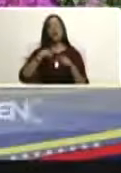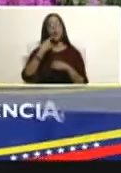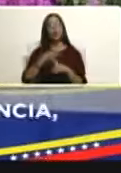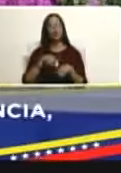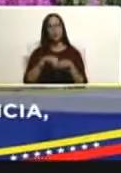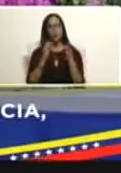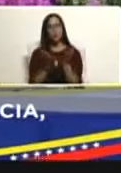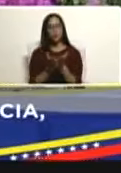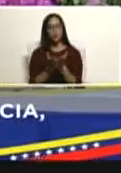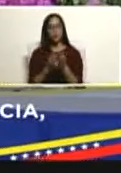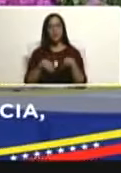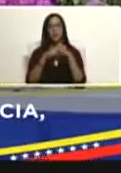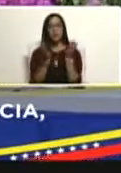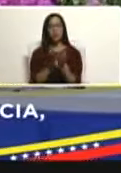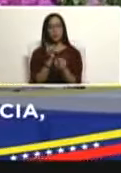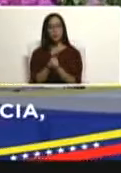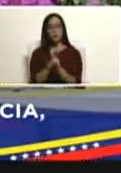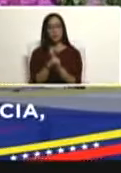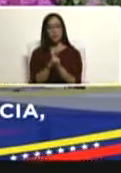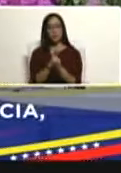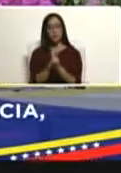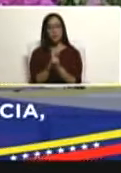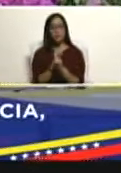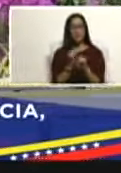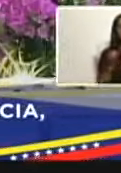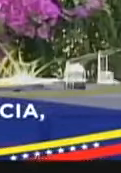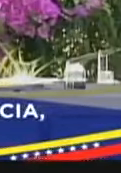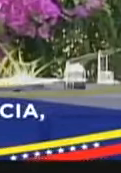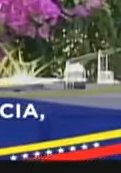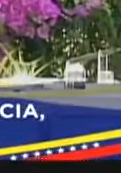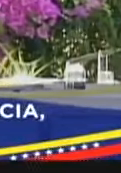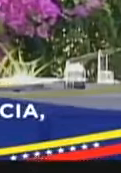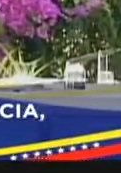el mundo digital, que es el mundo de las redes sociales.